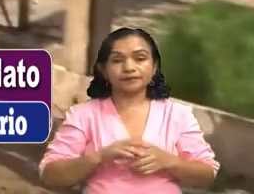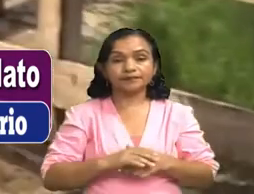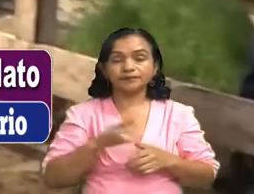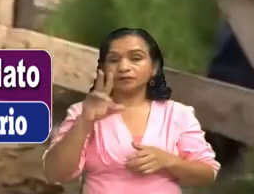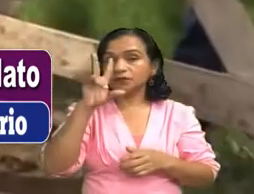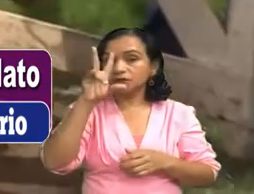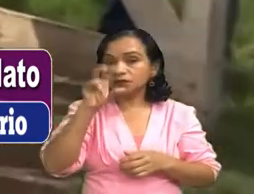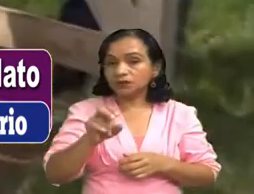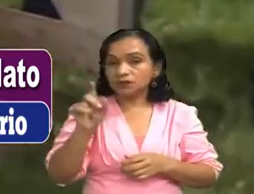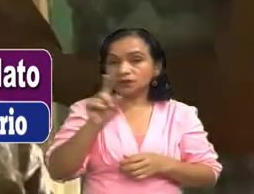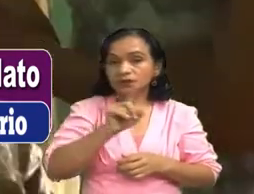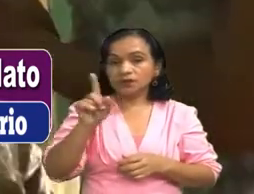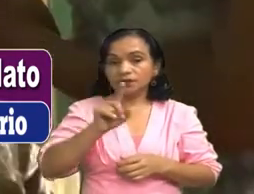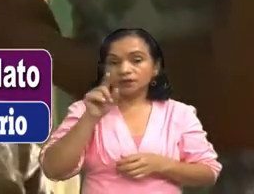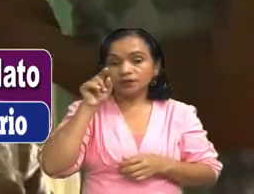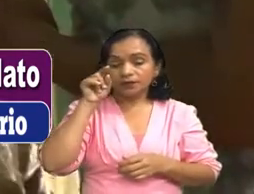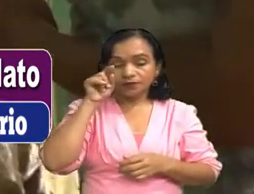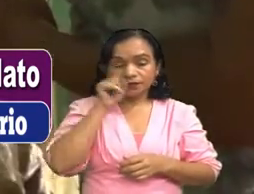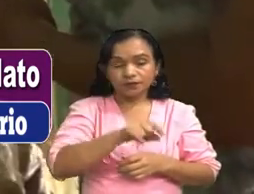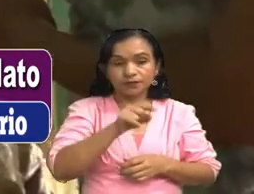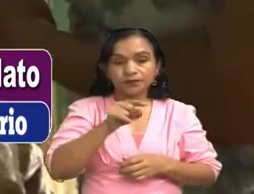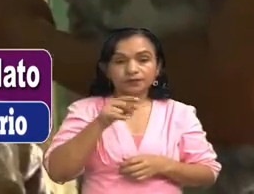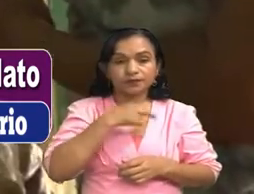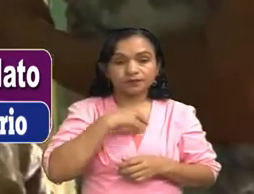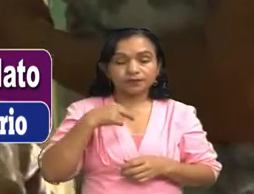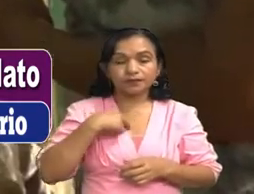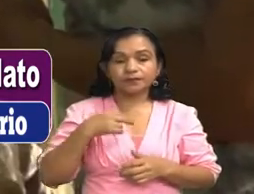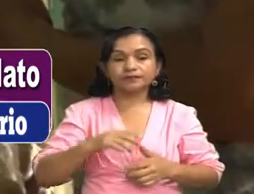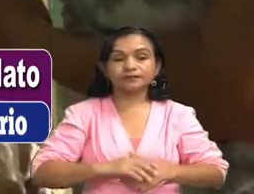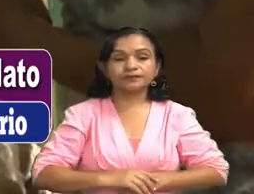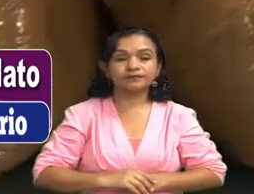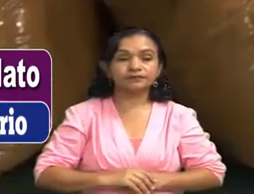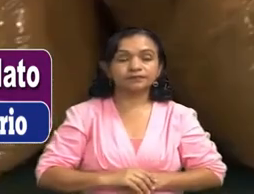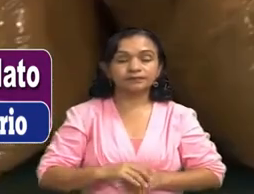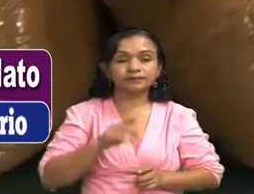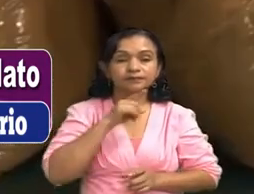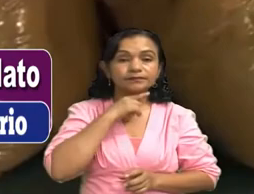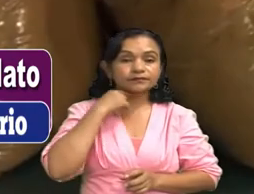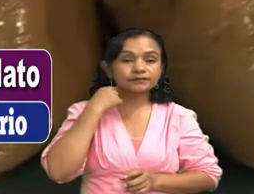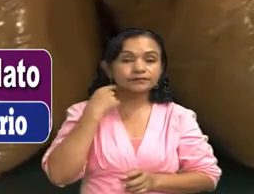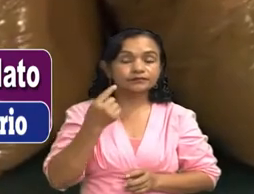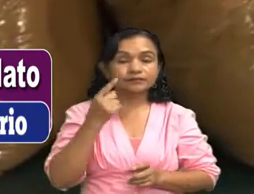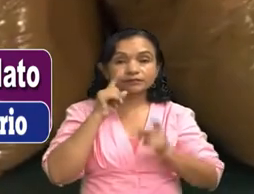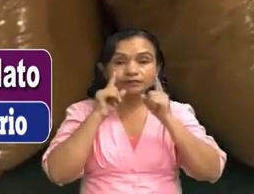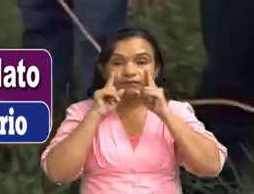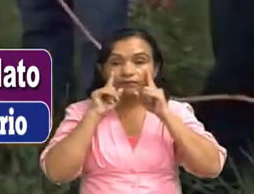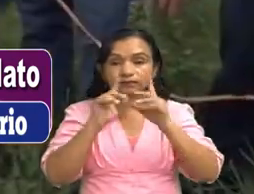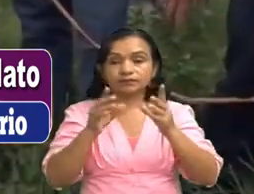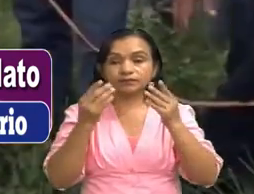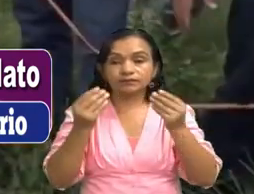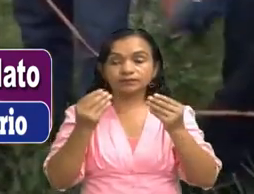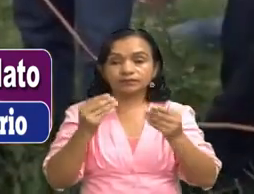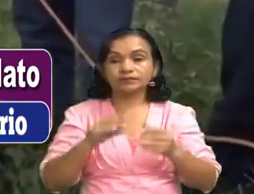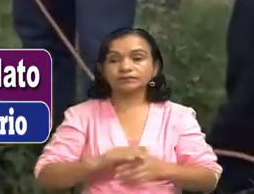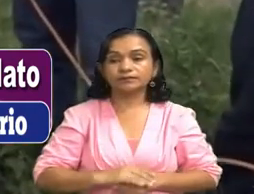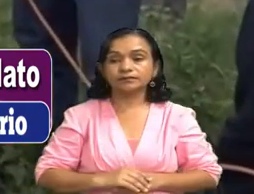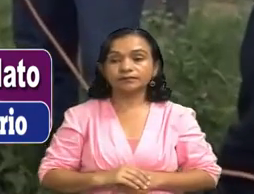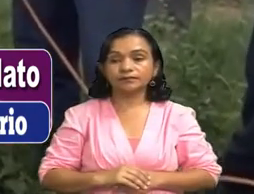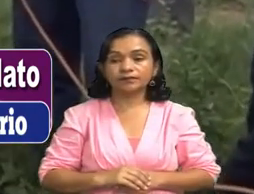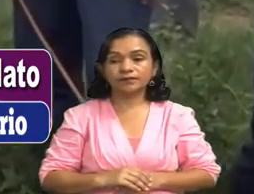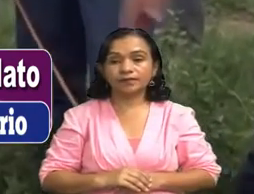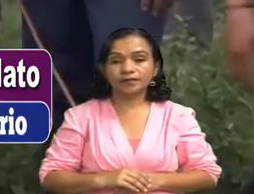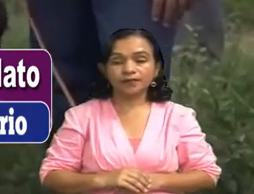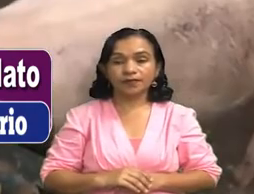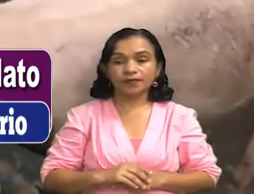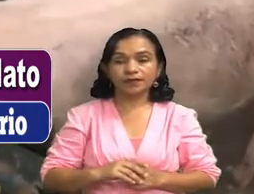no. Ahí se tiene que ir a destruir, ahí se tiene que destruir. ¿Verdad? Somos muy cuidadosos en eso, pero tenemos... Y eso es